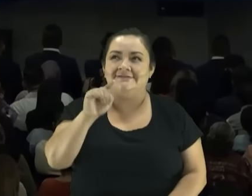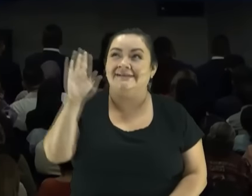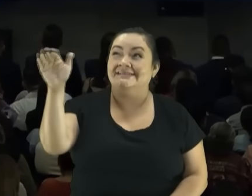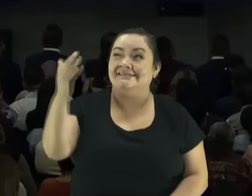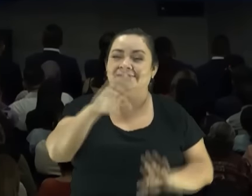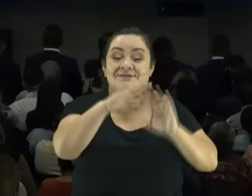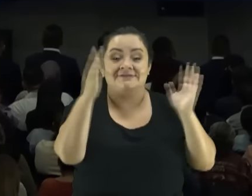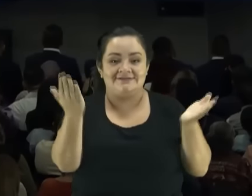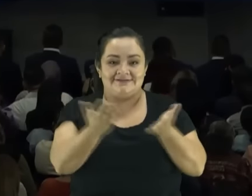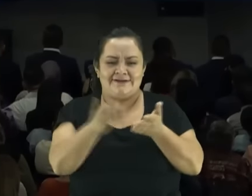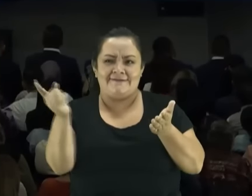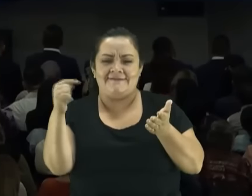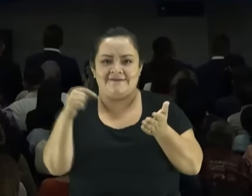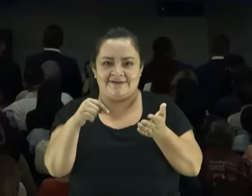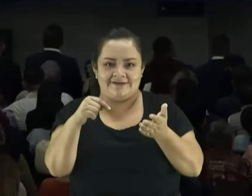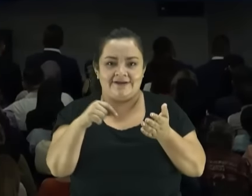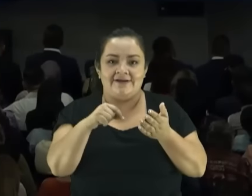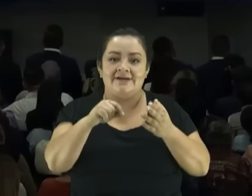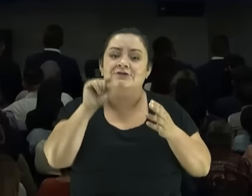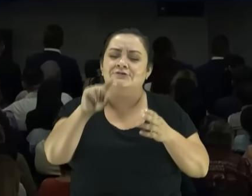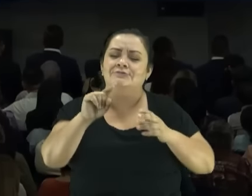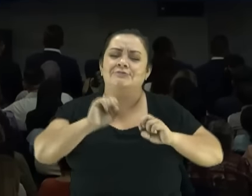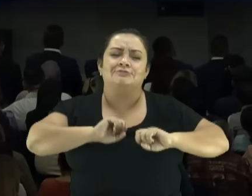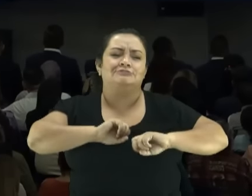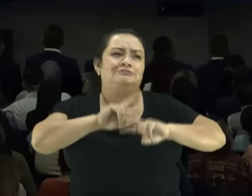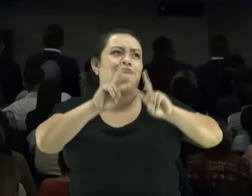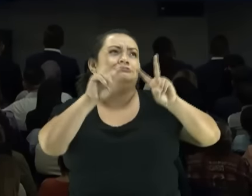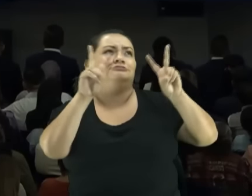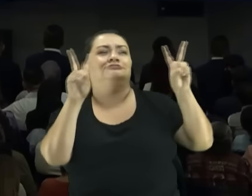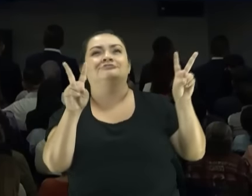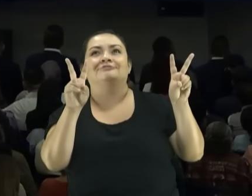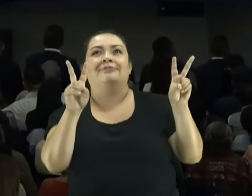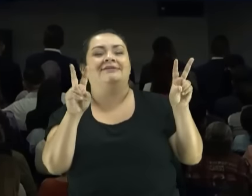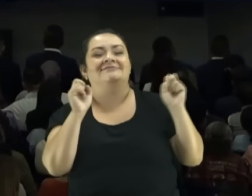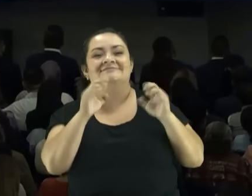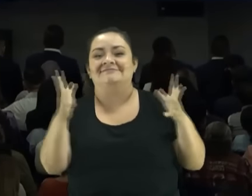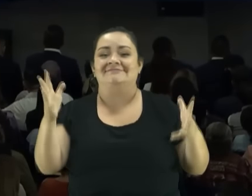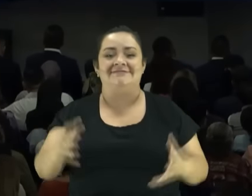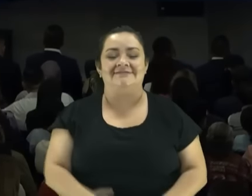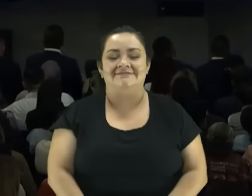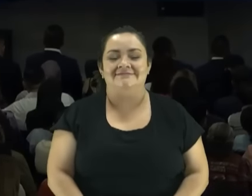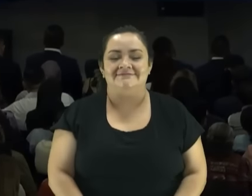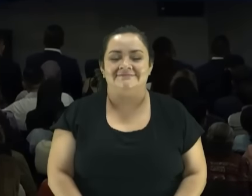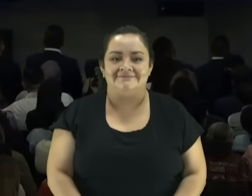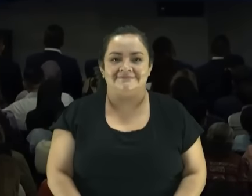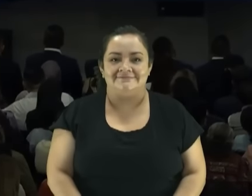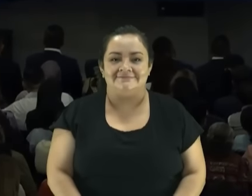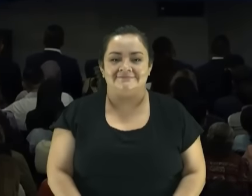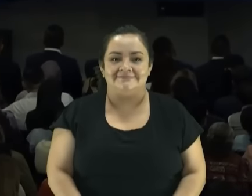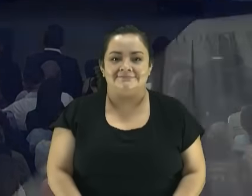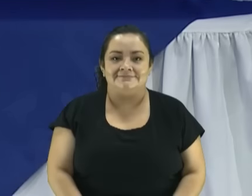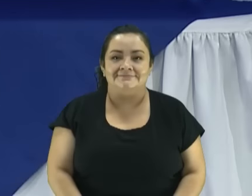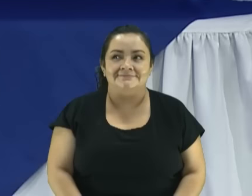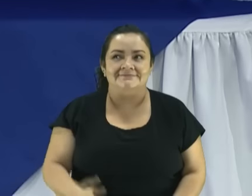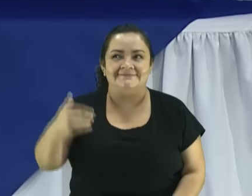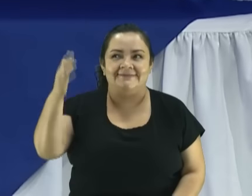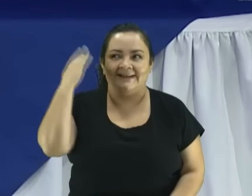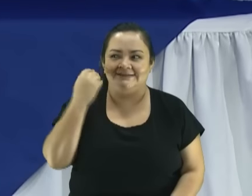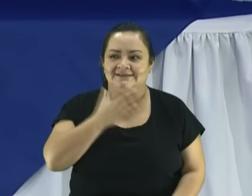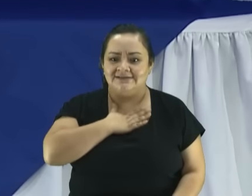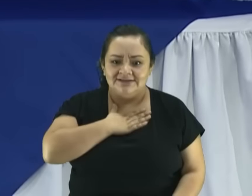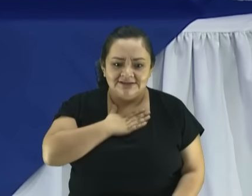la tierra la paz que vas a sentir en el corazón es una paz incomparable y que antes Te asustaba que